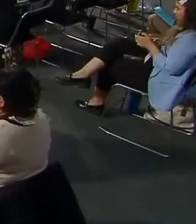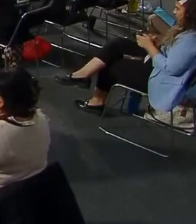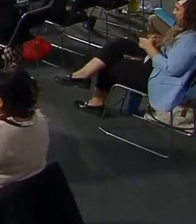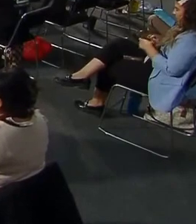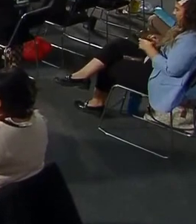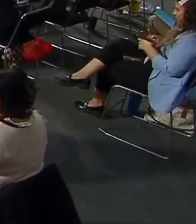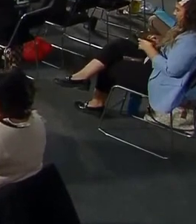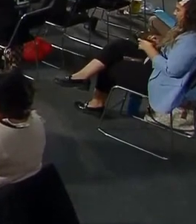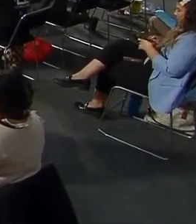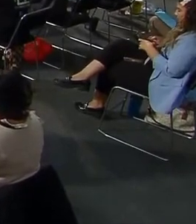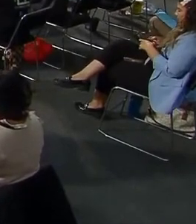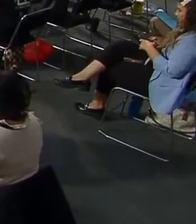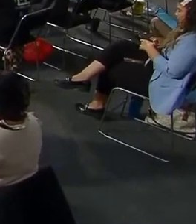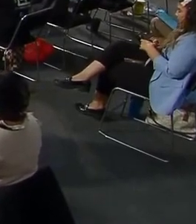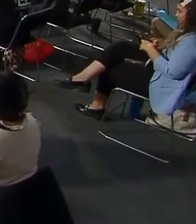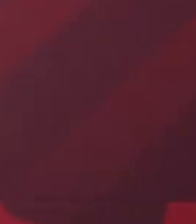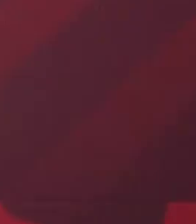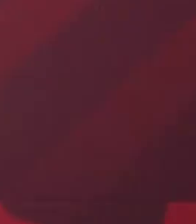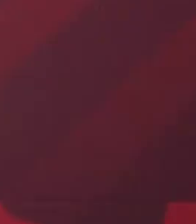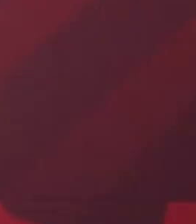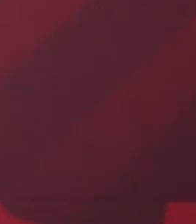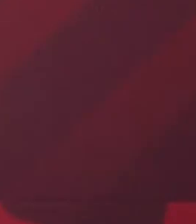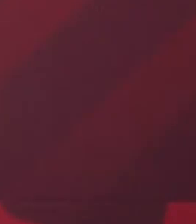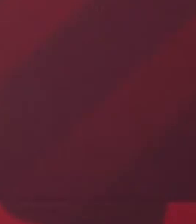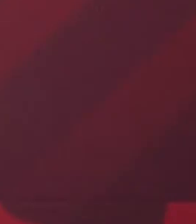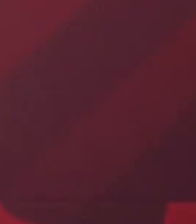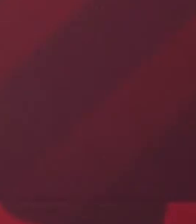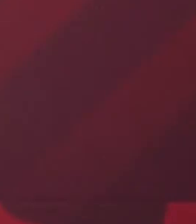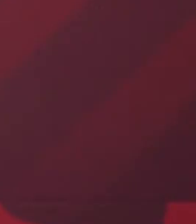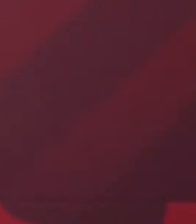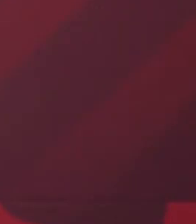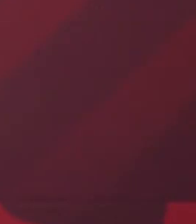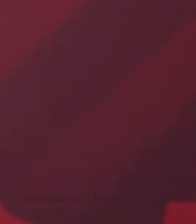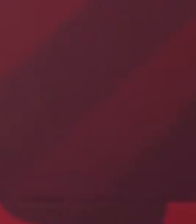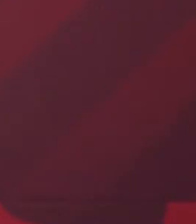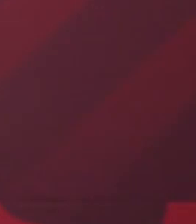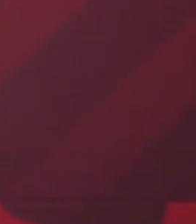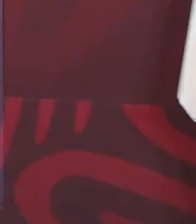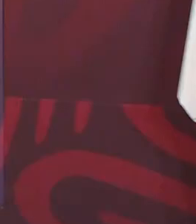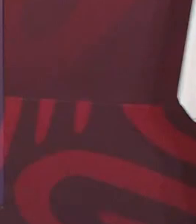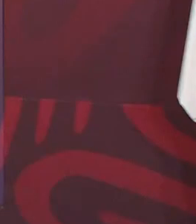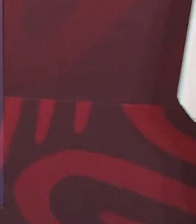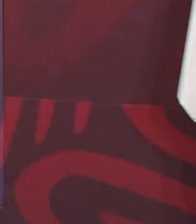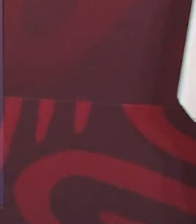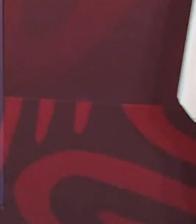Y en efecto, nosotros no tenemos aquí un consumo